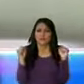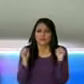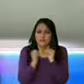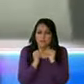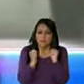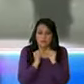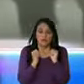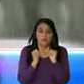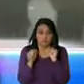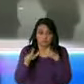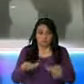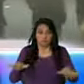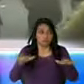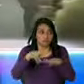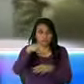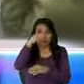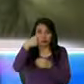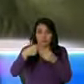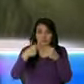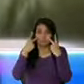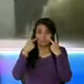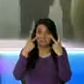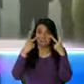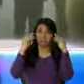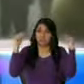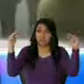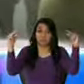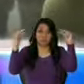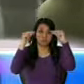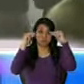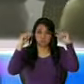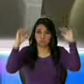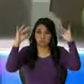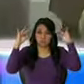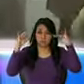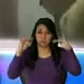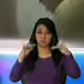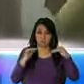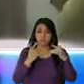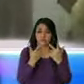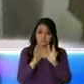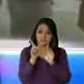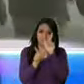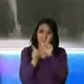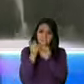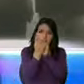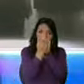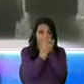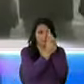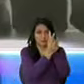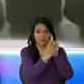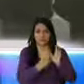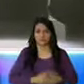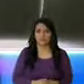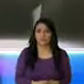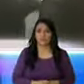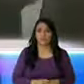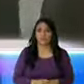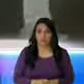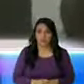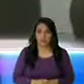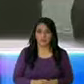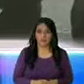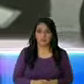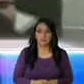en este sector del norte. Entonces ustedes pueden observar, la neblina ha empezado a bajar y vamos a seguir conversando con algunos de los ciudadanos que se han dado cita a esta